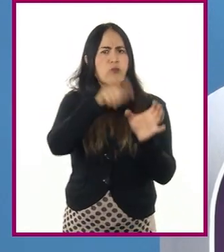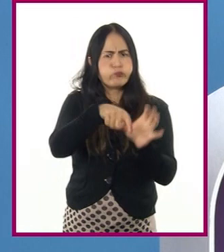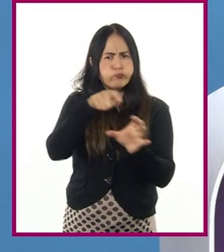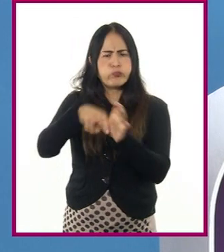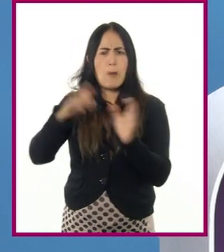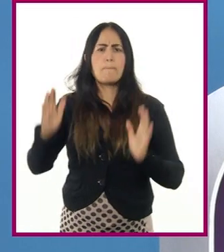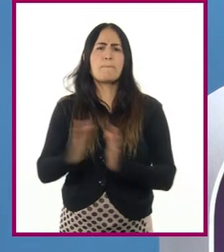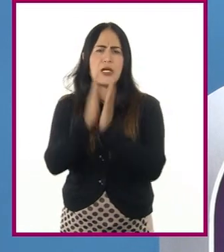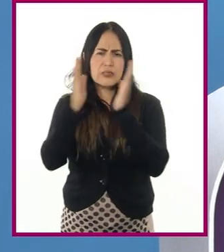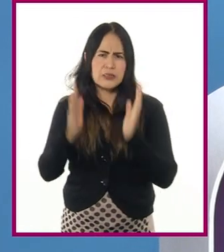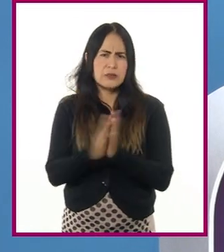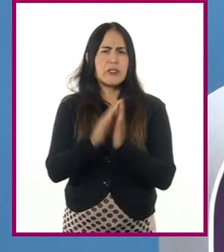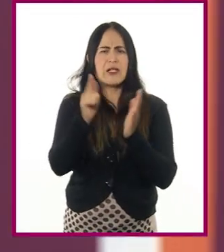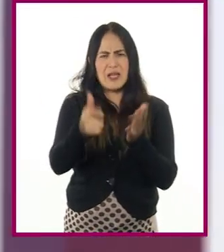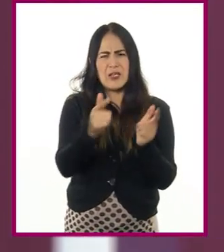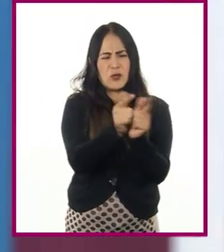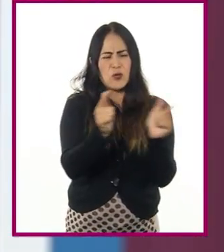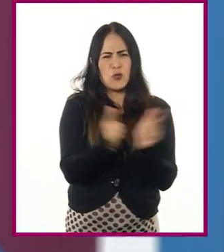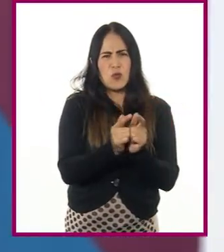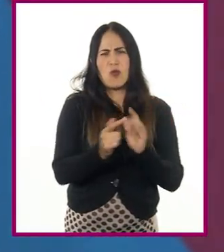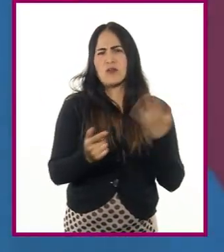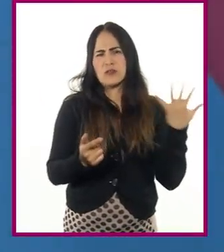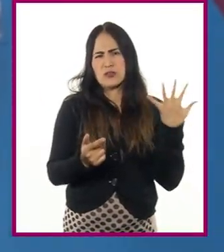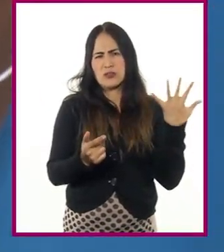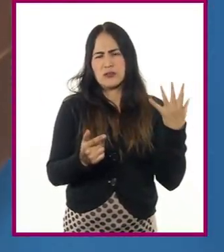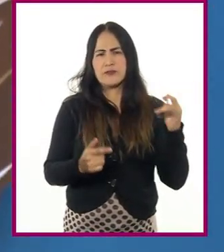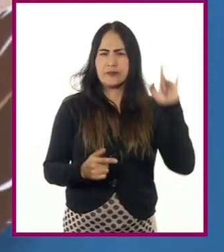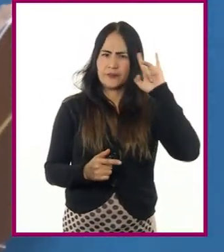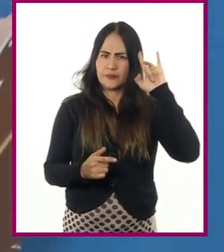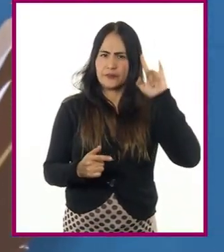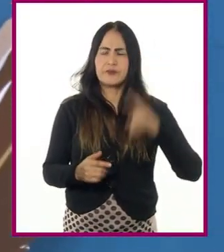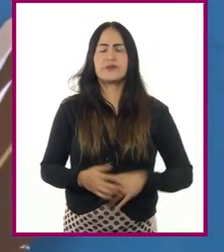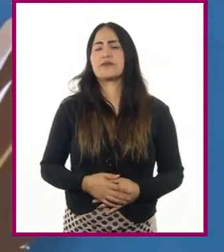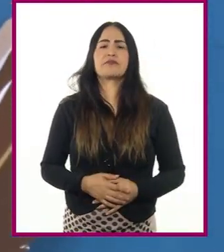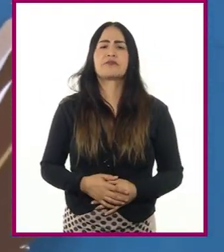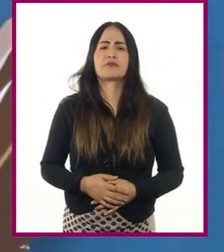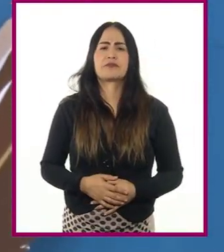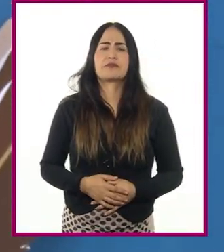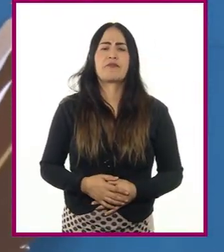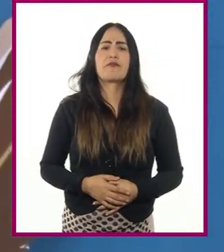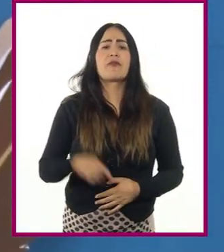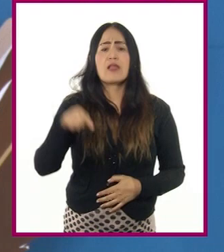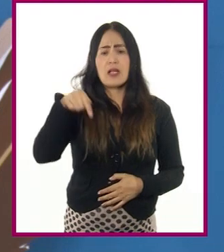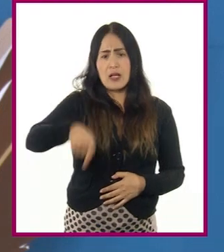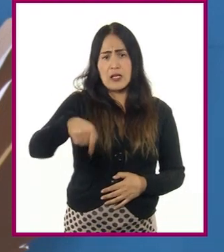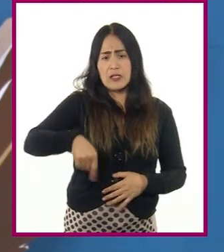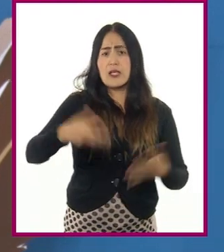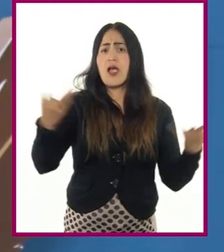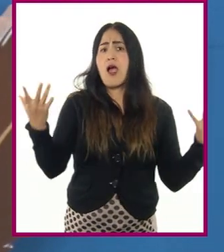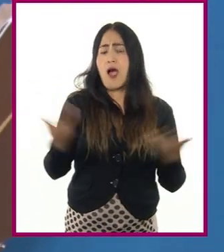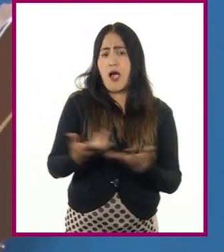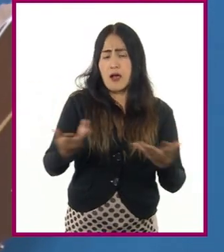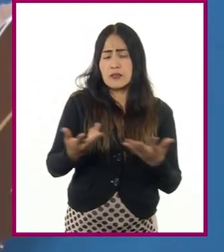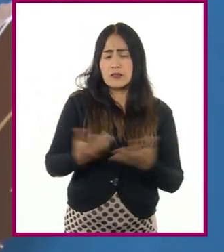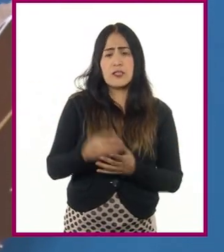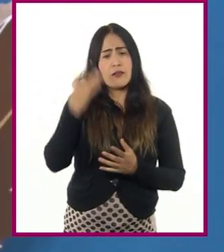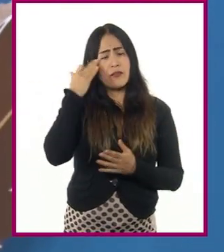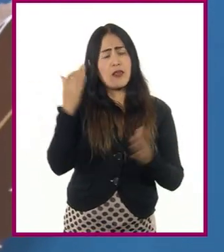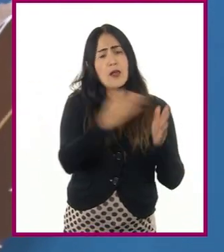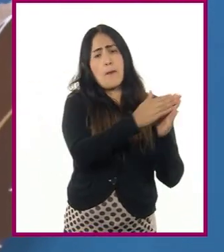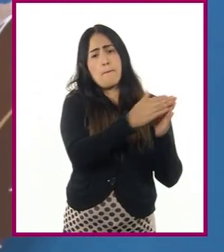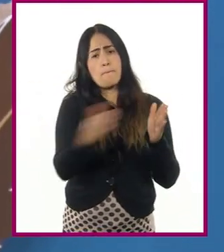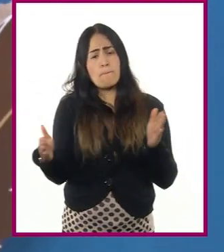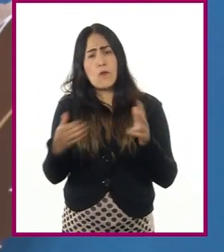particular las agrupaciones de izquierda. Como pueden observar, muchos de los cambios realizados en esa época fueron